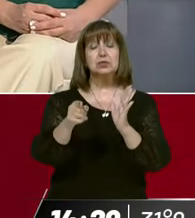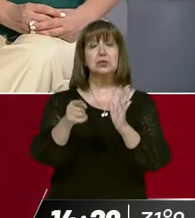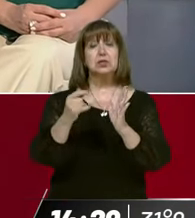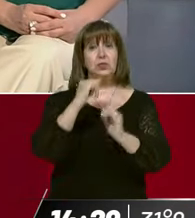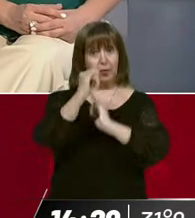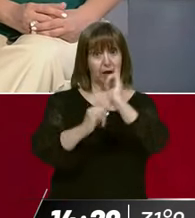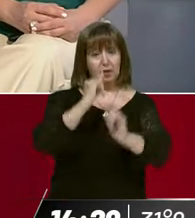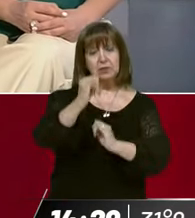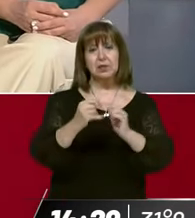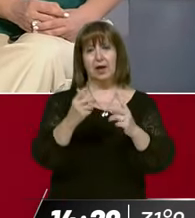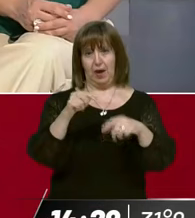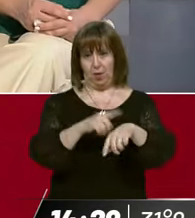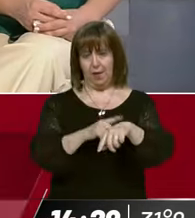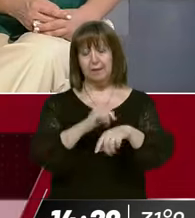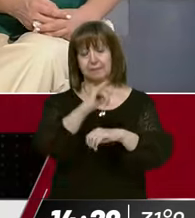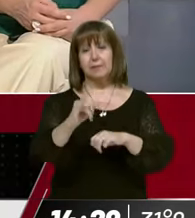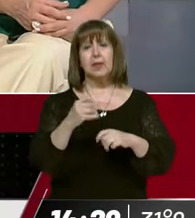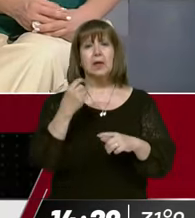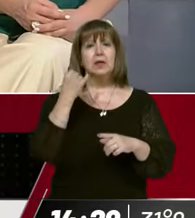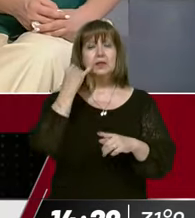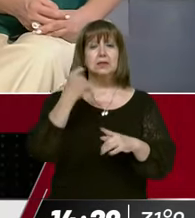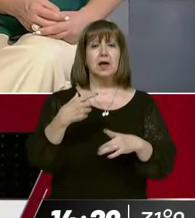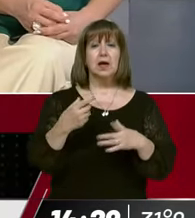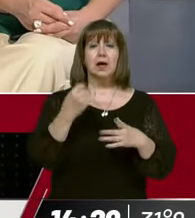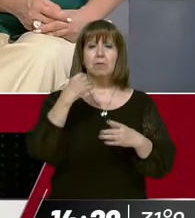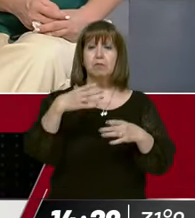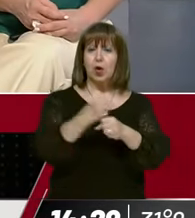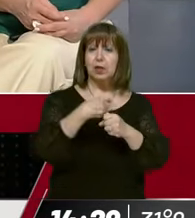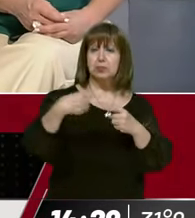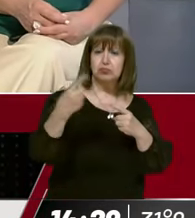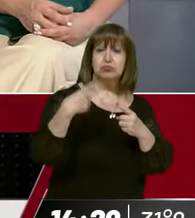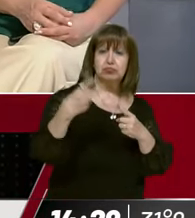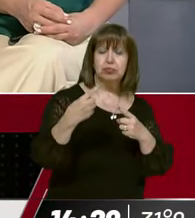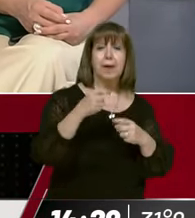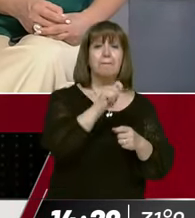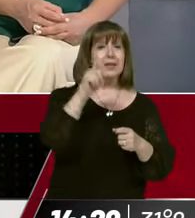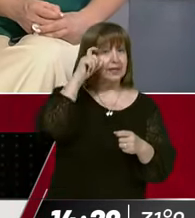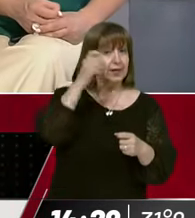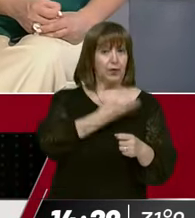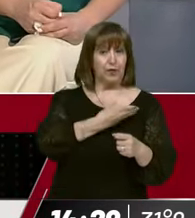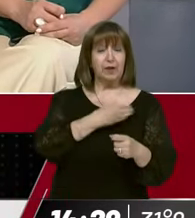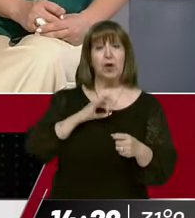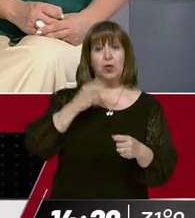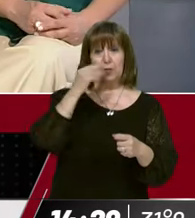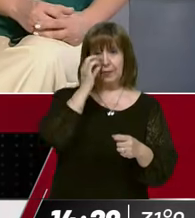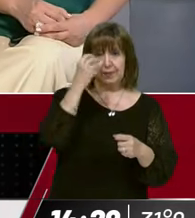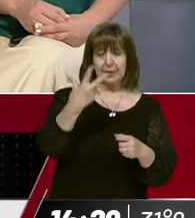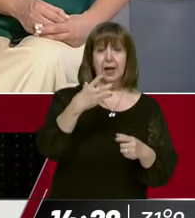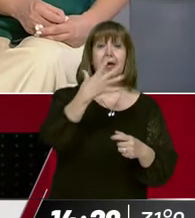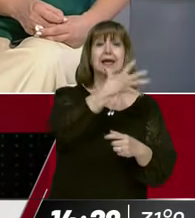los cuento en estos momentos. Por ejemplo, las transacciones diarias promedio en enero, febrero de 2023